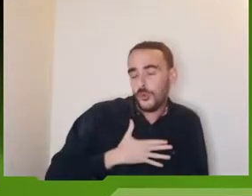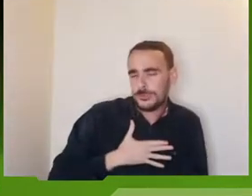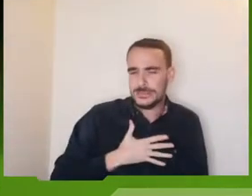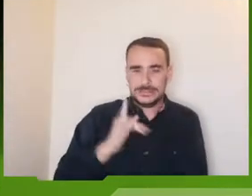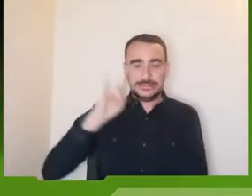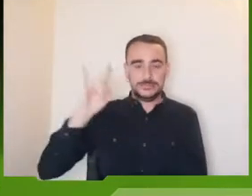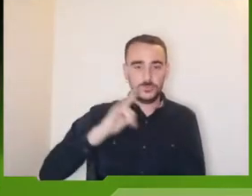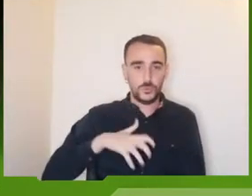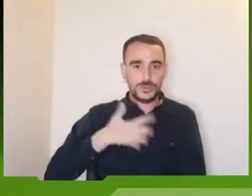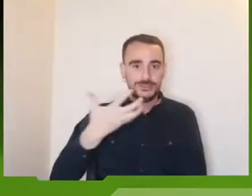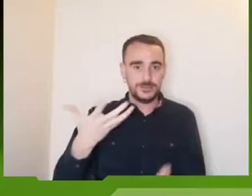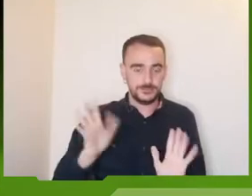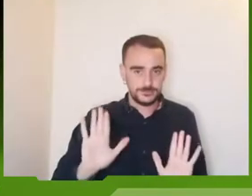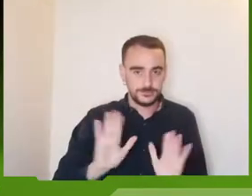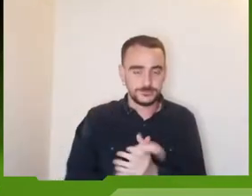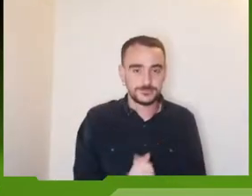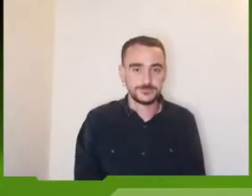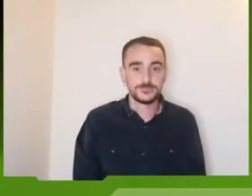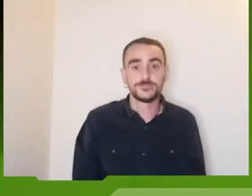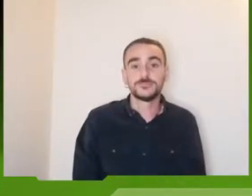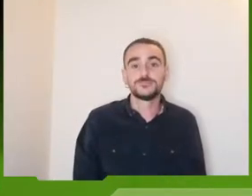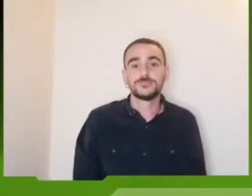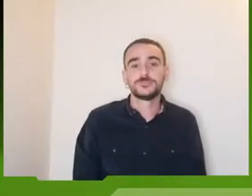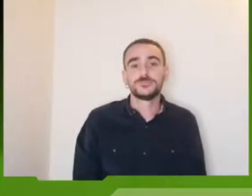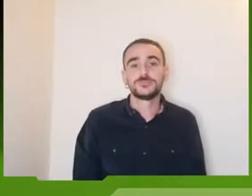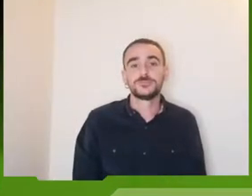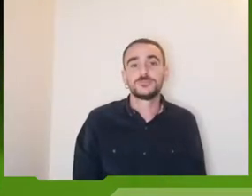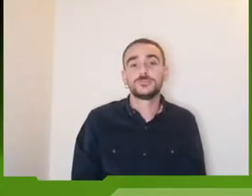Que estoy ahí dando golpes.